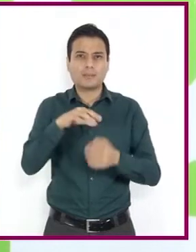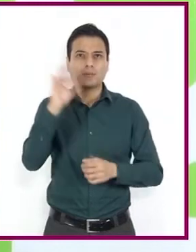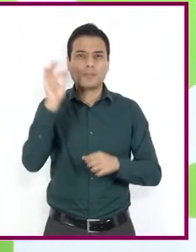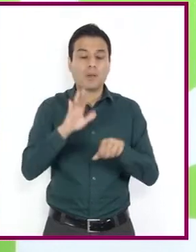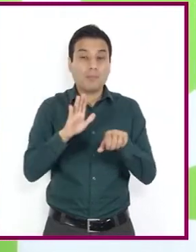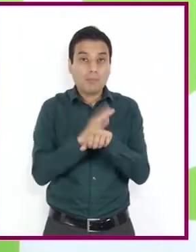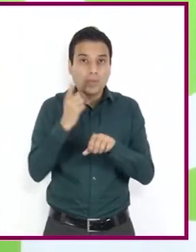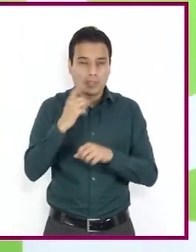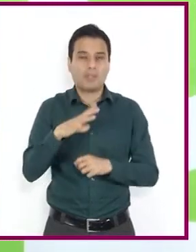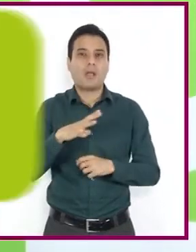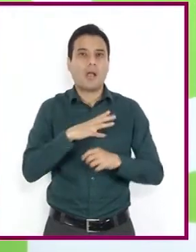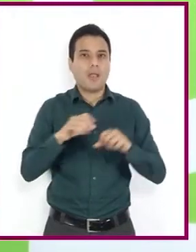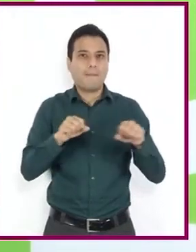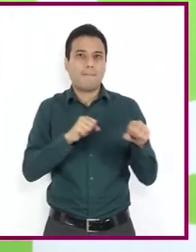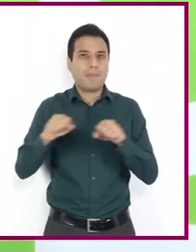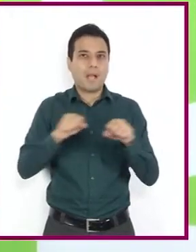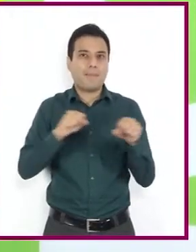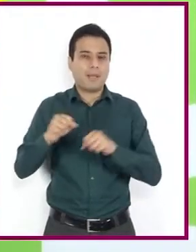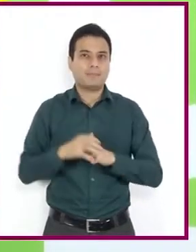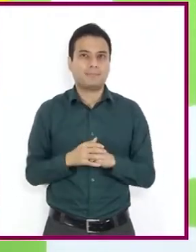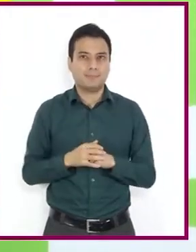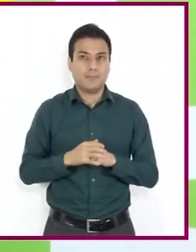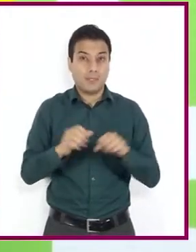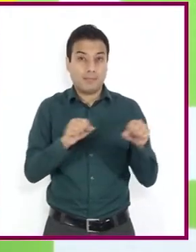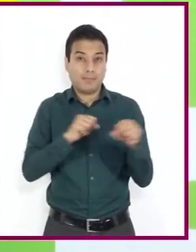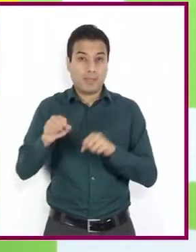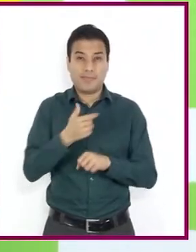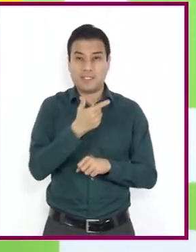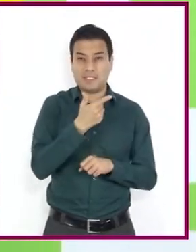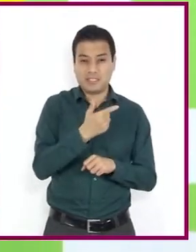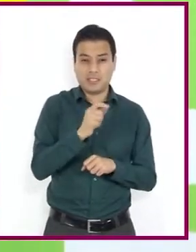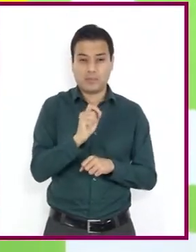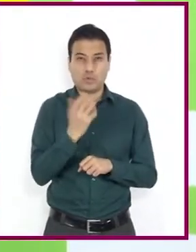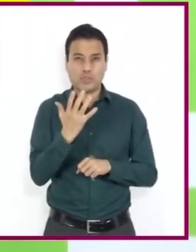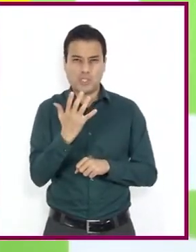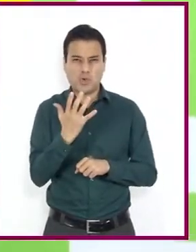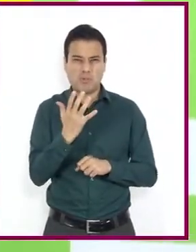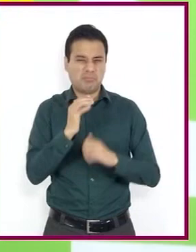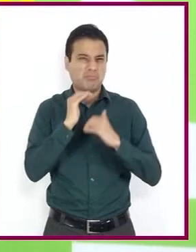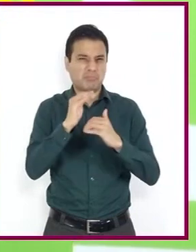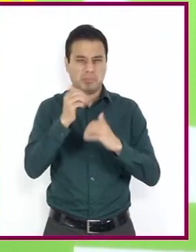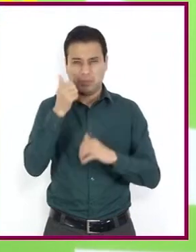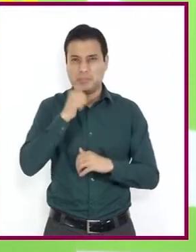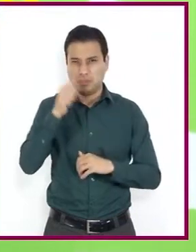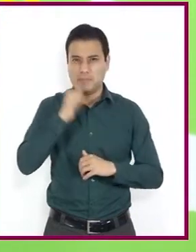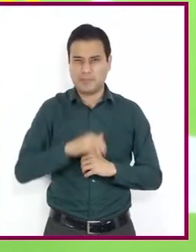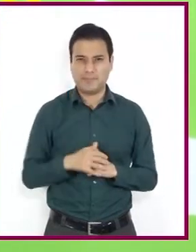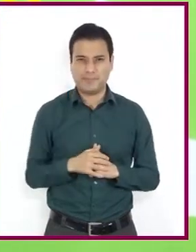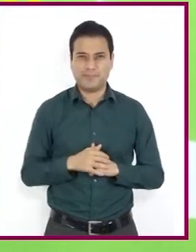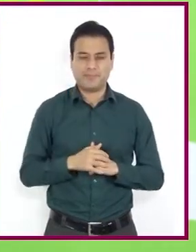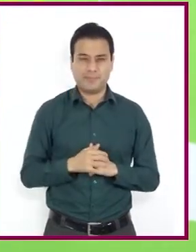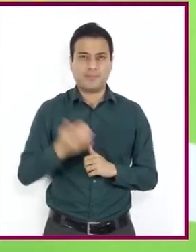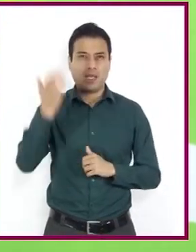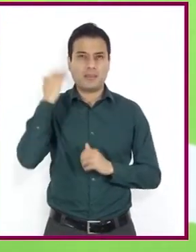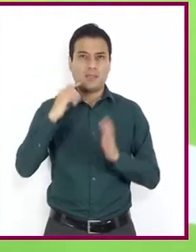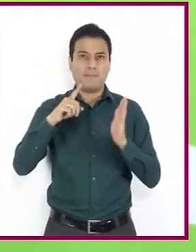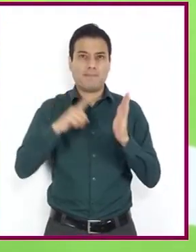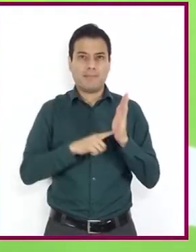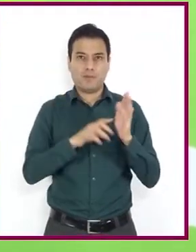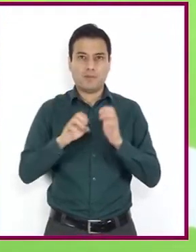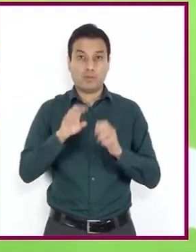intensa actividad, no ha sufrido un sismo mayor a 7.5 grados Richter desde